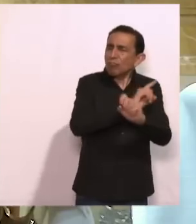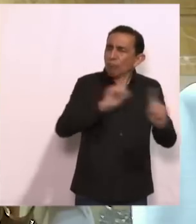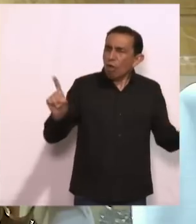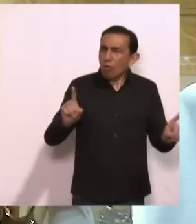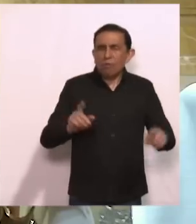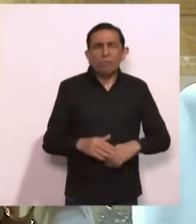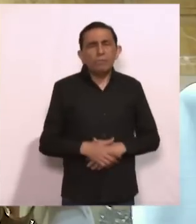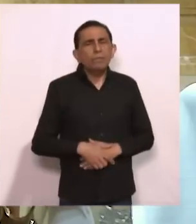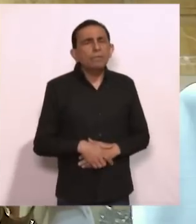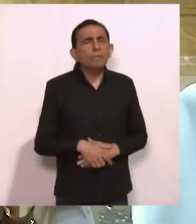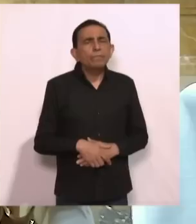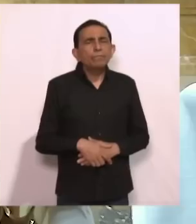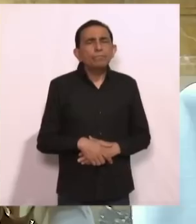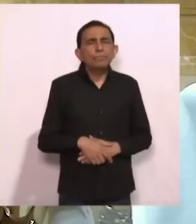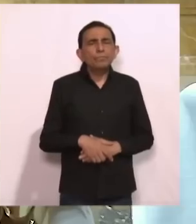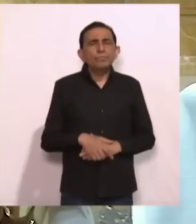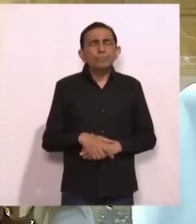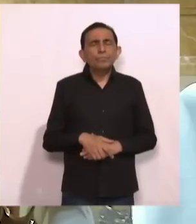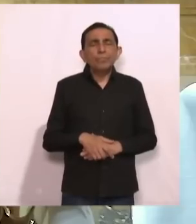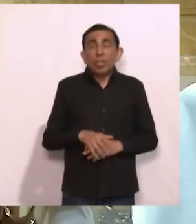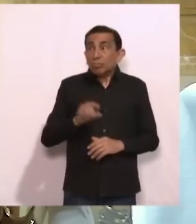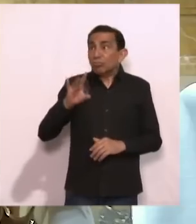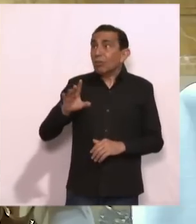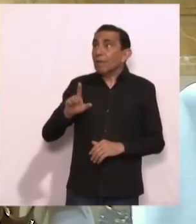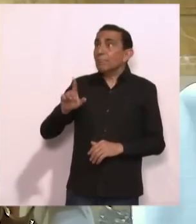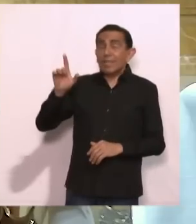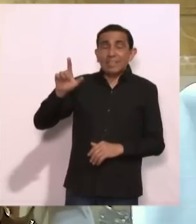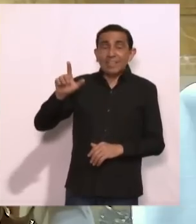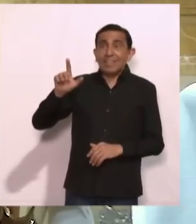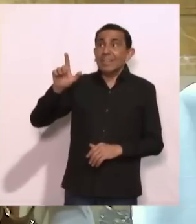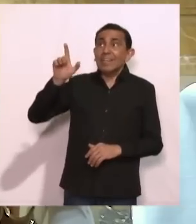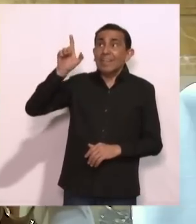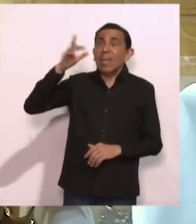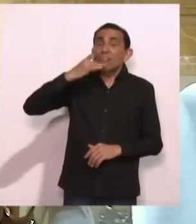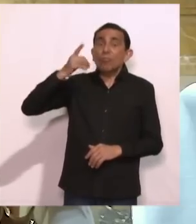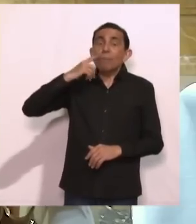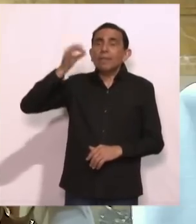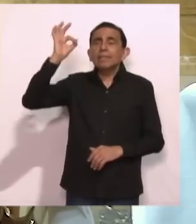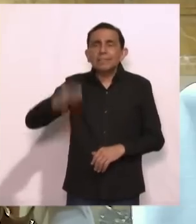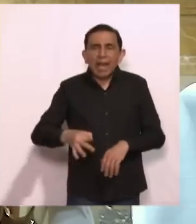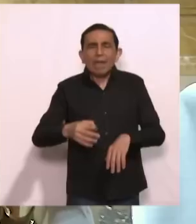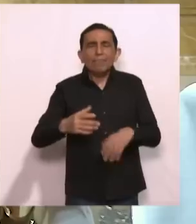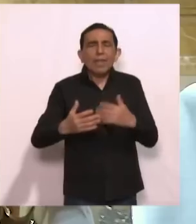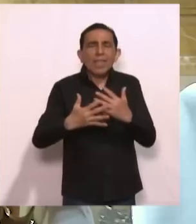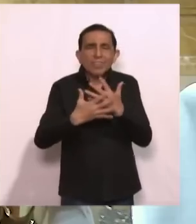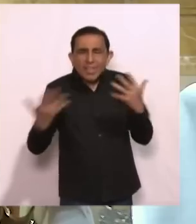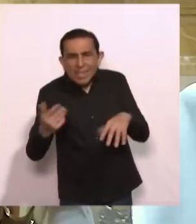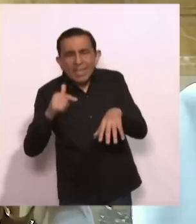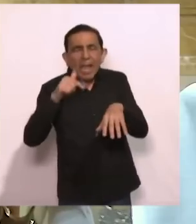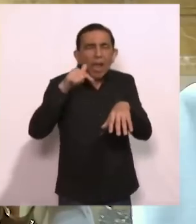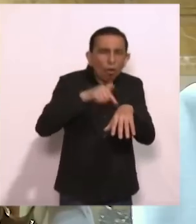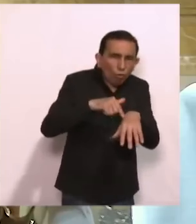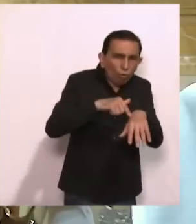Es verdad, solo el Padre sabe el día y la hora en que